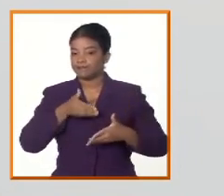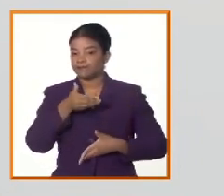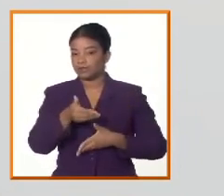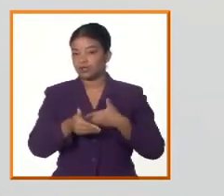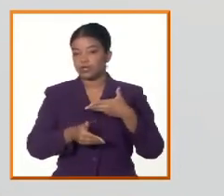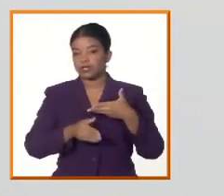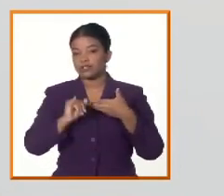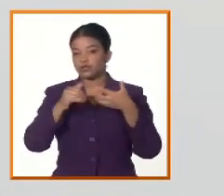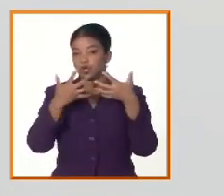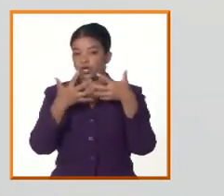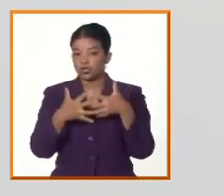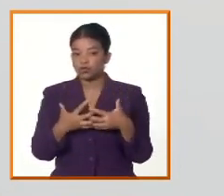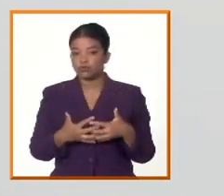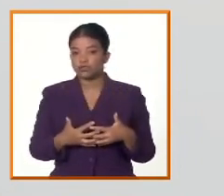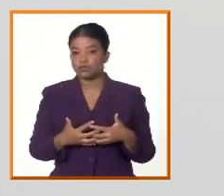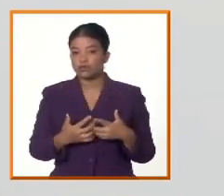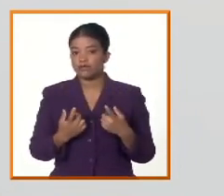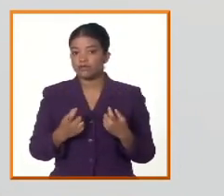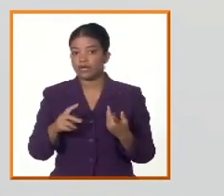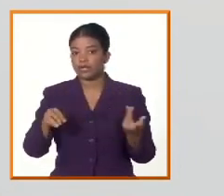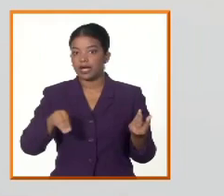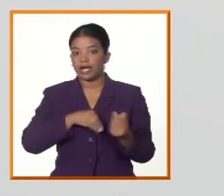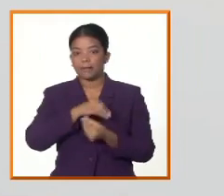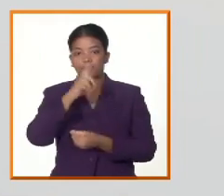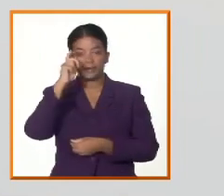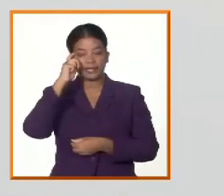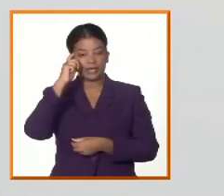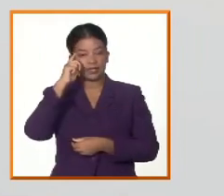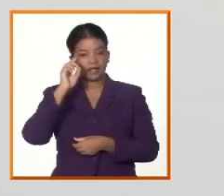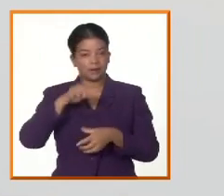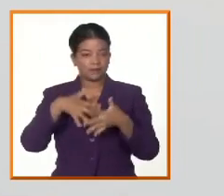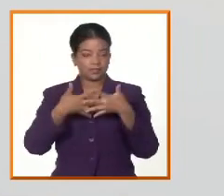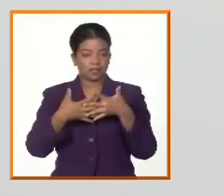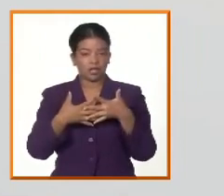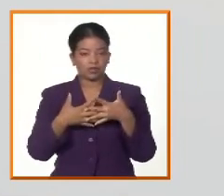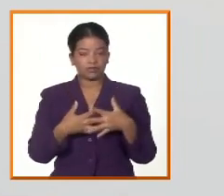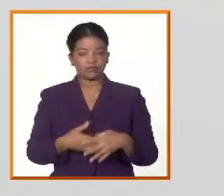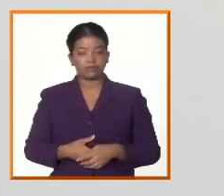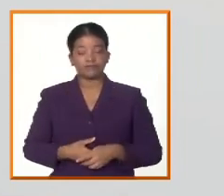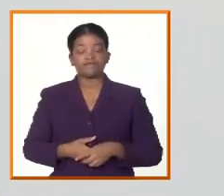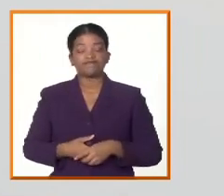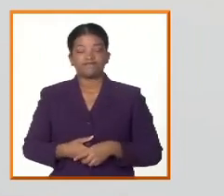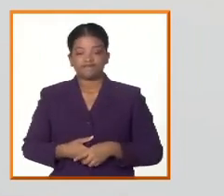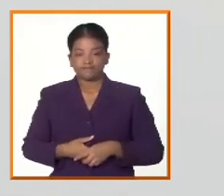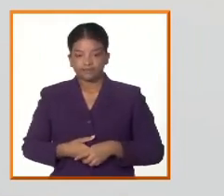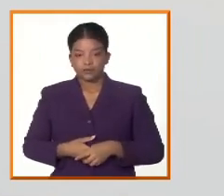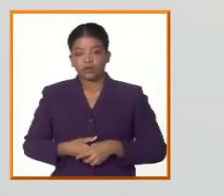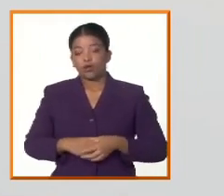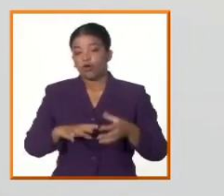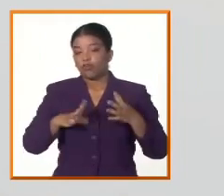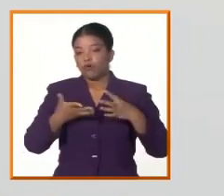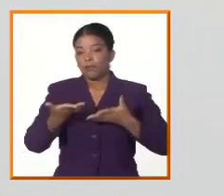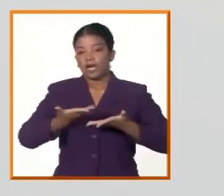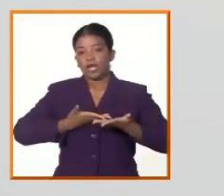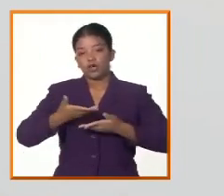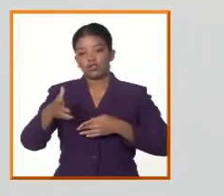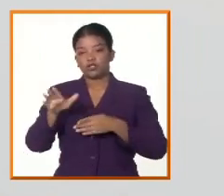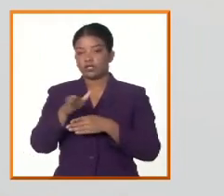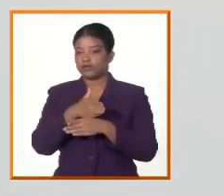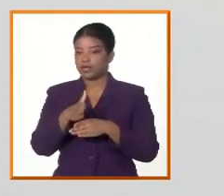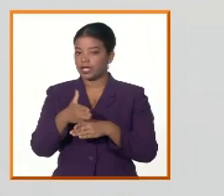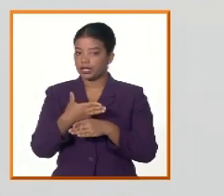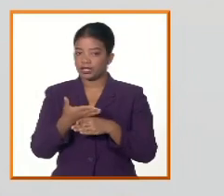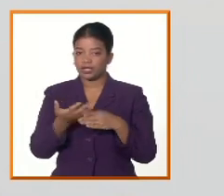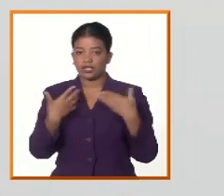tenga que cambiar la mentalidad también de los empresarios no hay que cambiar la mentalidad hay que cambiar los conceptos de negocio hay que cambiar las estructuras de dirección